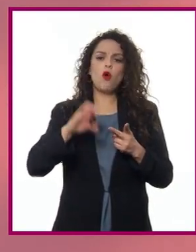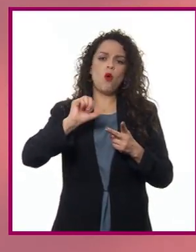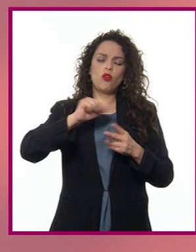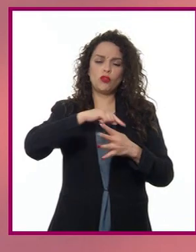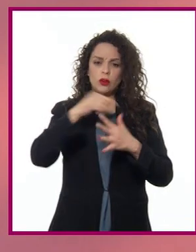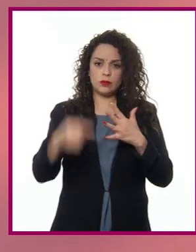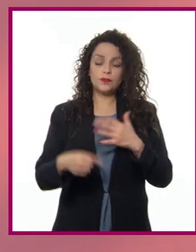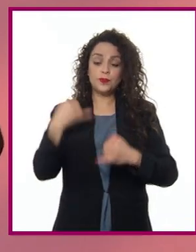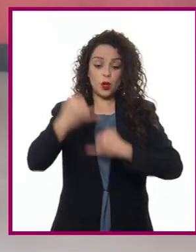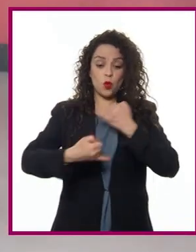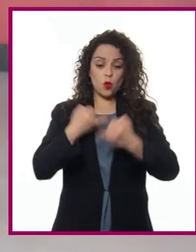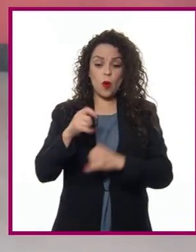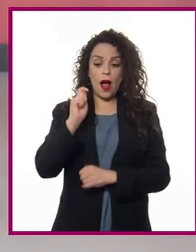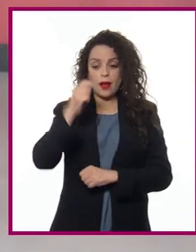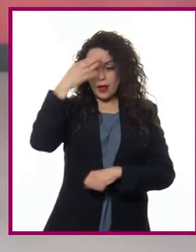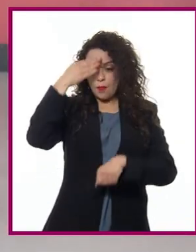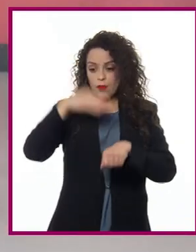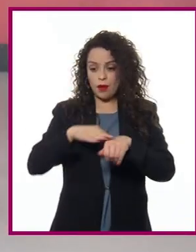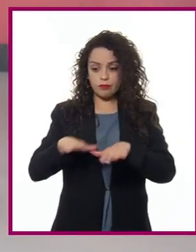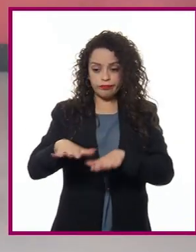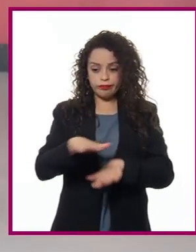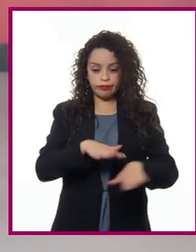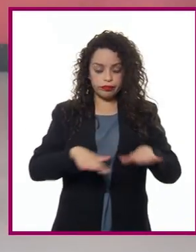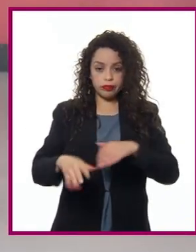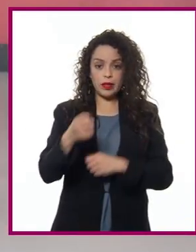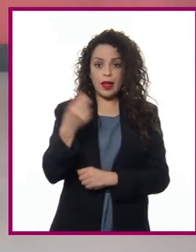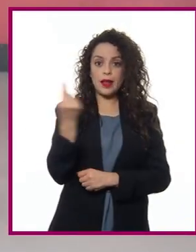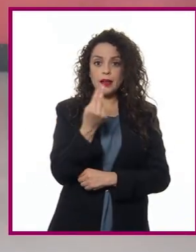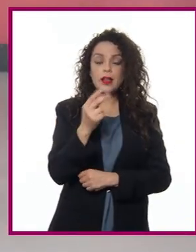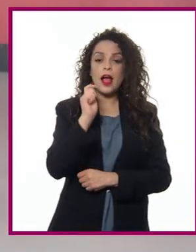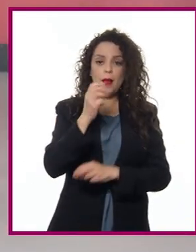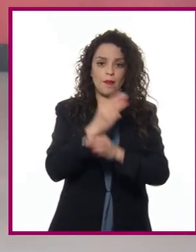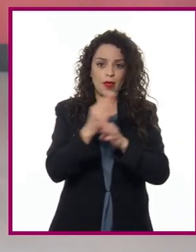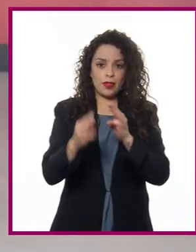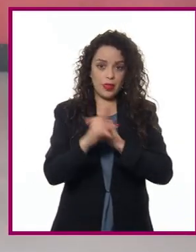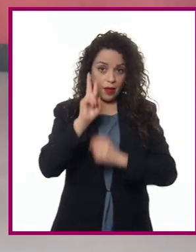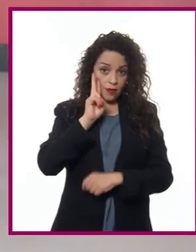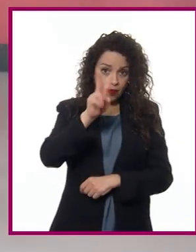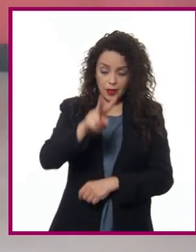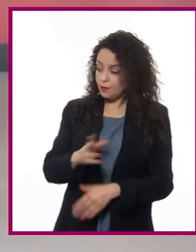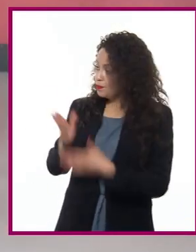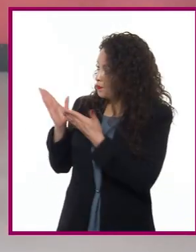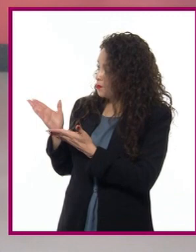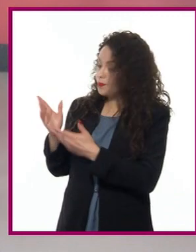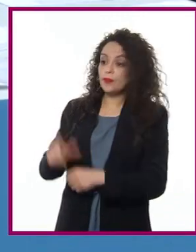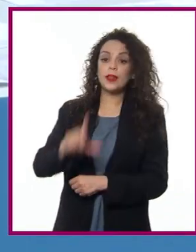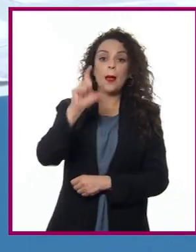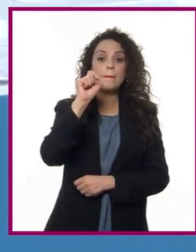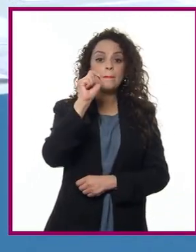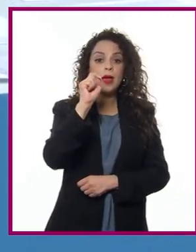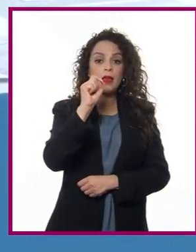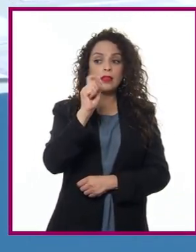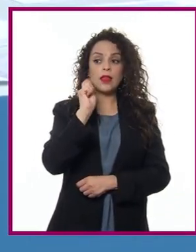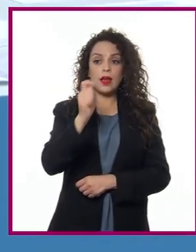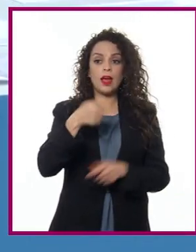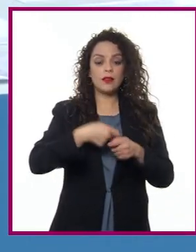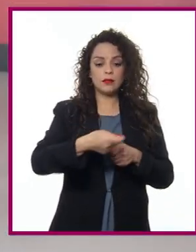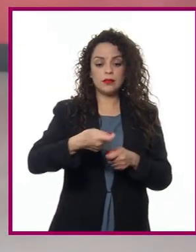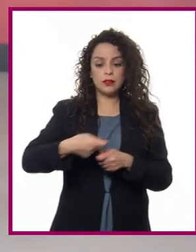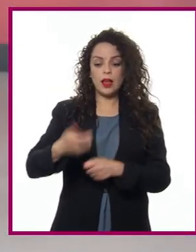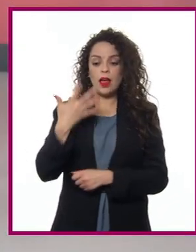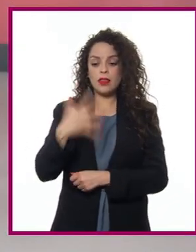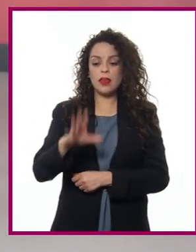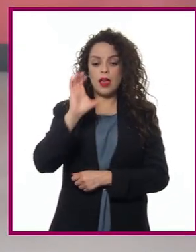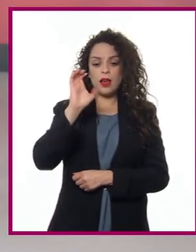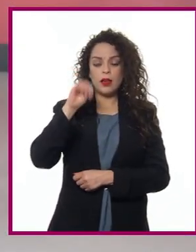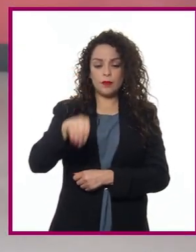de memorama, para lo cual necesitaremos el siguiente material: 20 tarjetas de 10 centímetros, 10 de